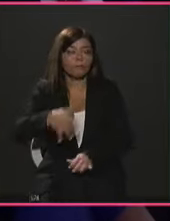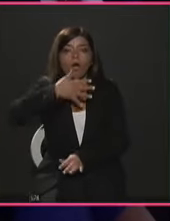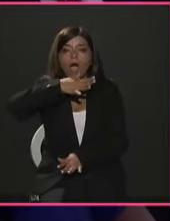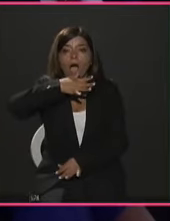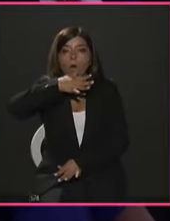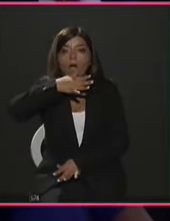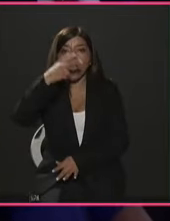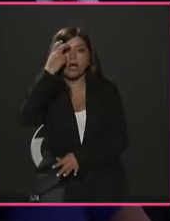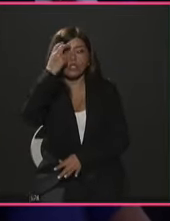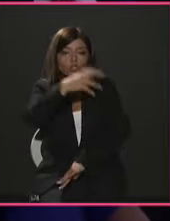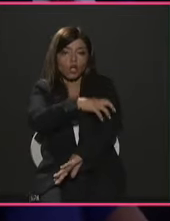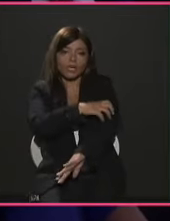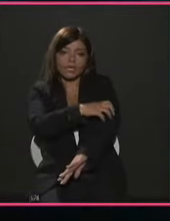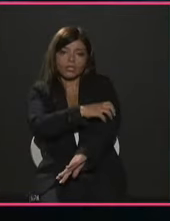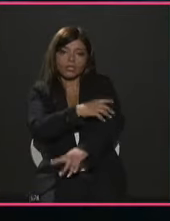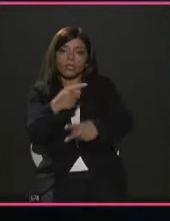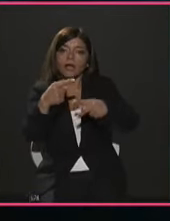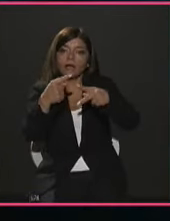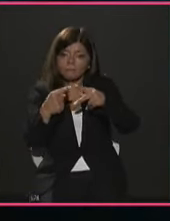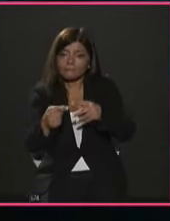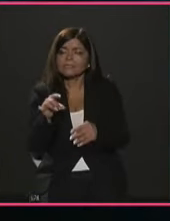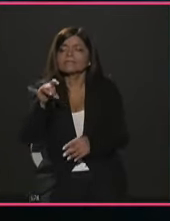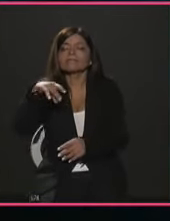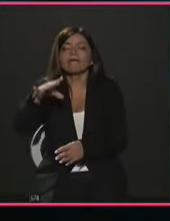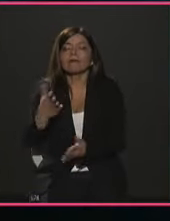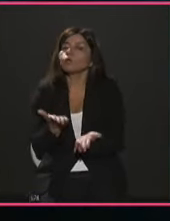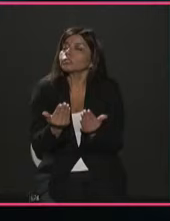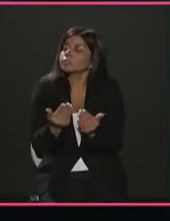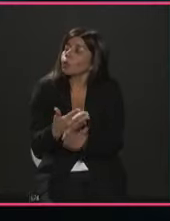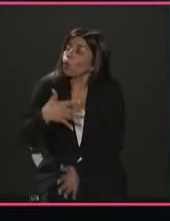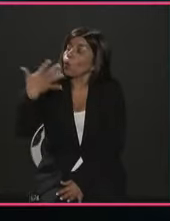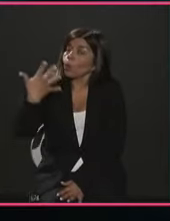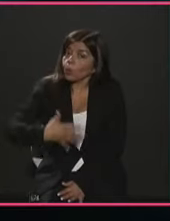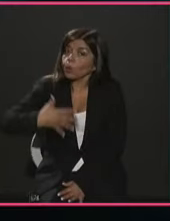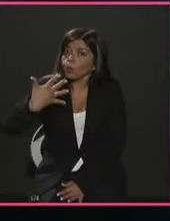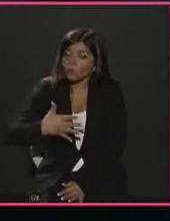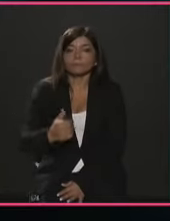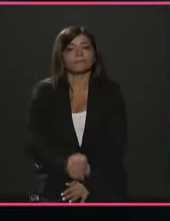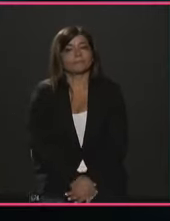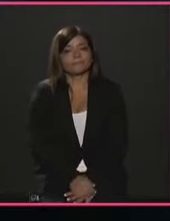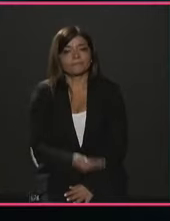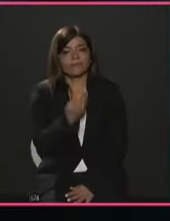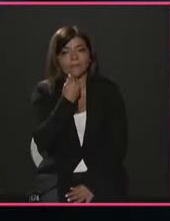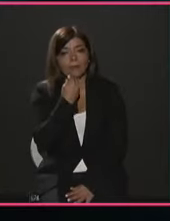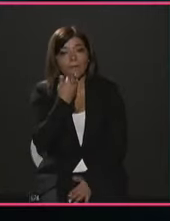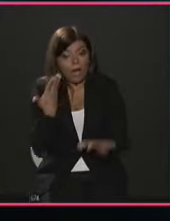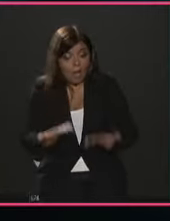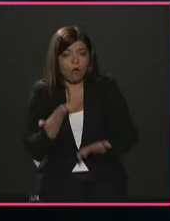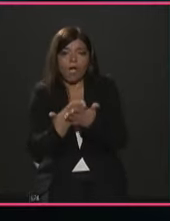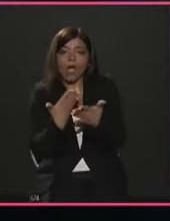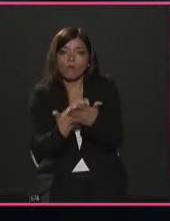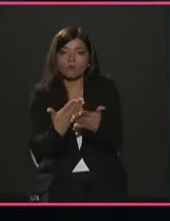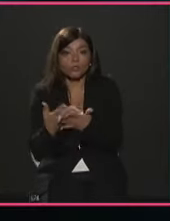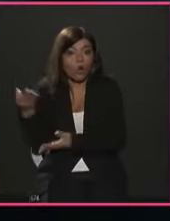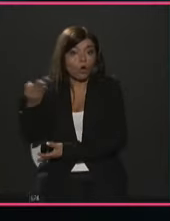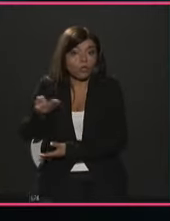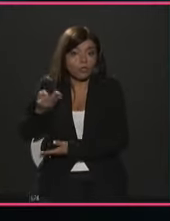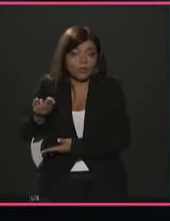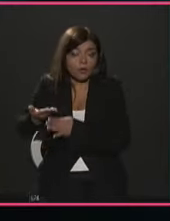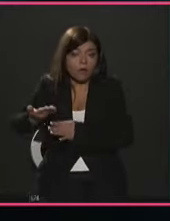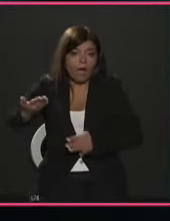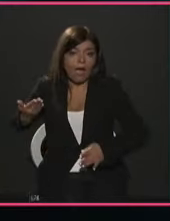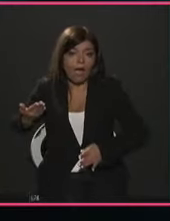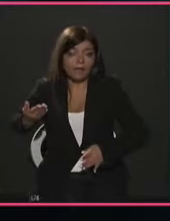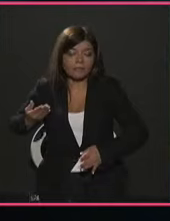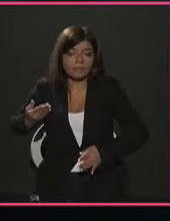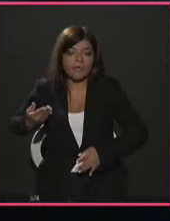coquimbo para la región que sabemos que lo necesita tremendamente también aprovechando lo que señalaba el